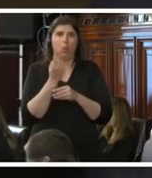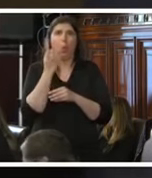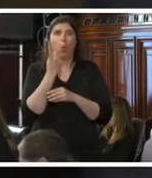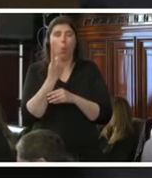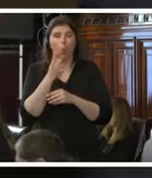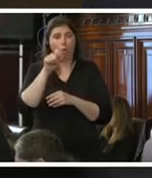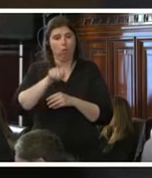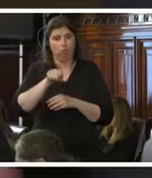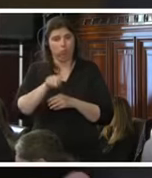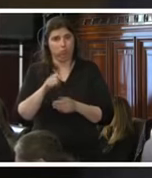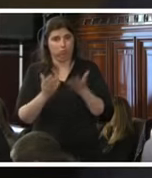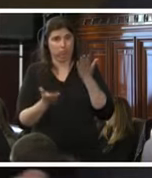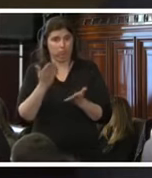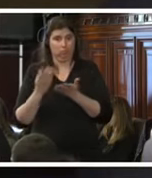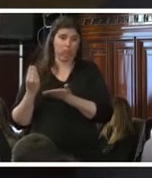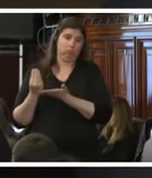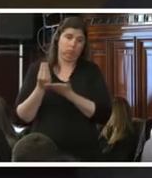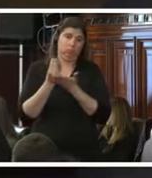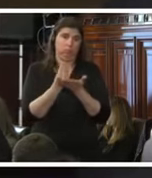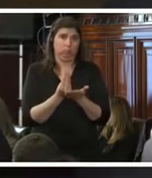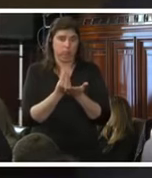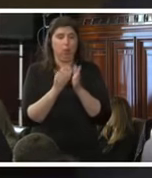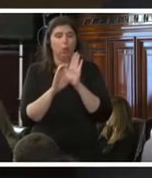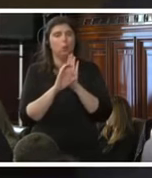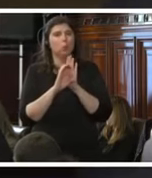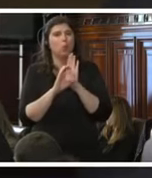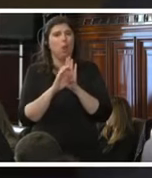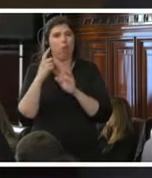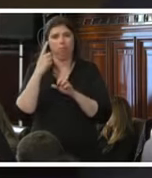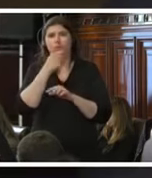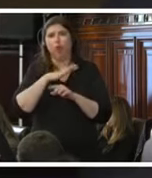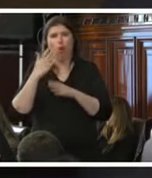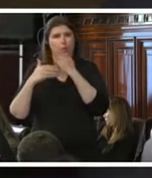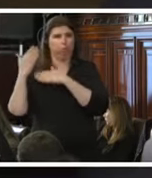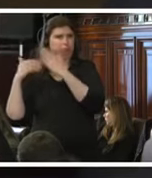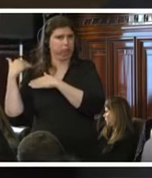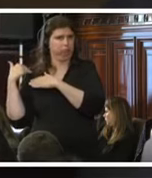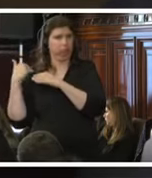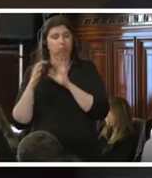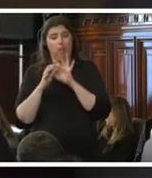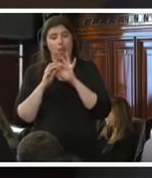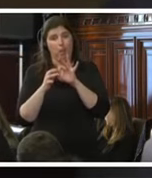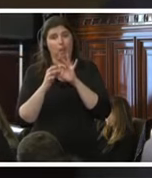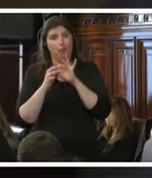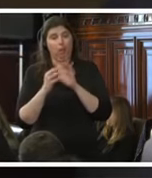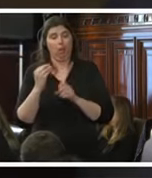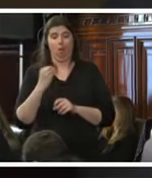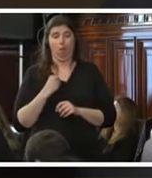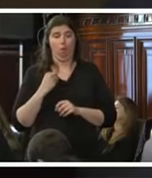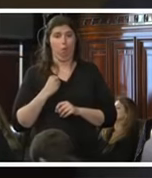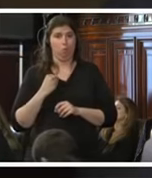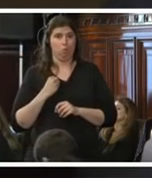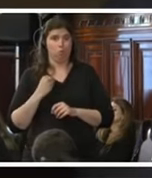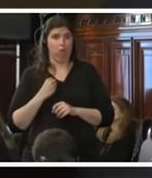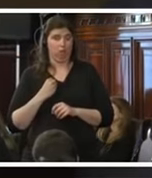Corte Suprema de Justicia en todo lo que fue constitucionalismo histórico dependía de la voluntad omnímoda